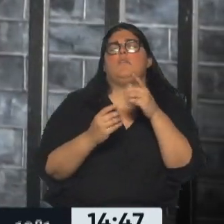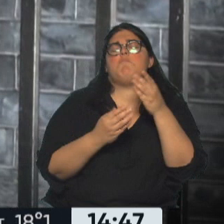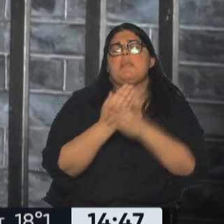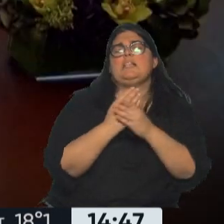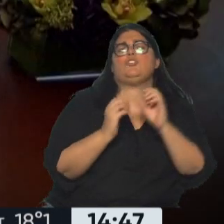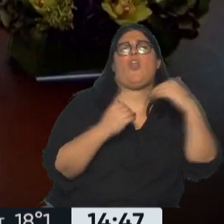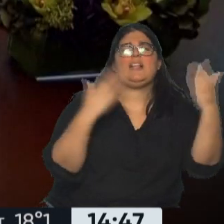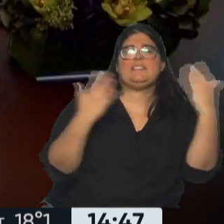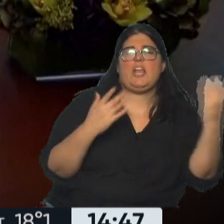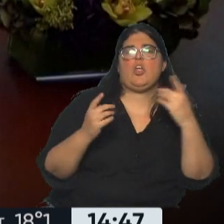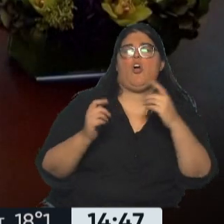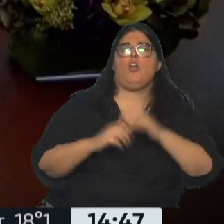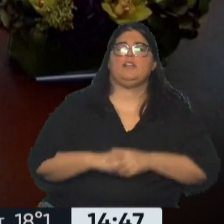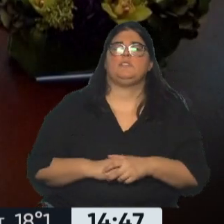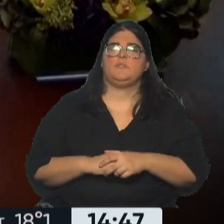Exteriores.